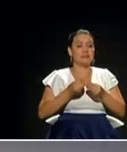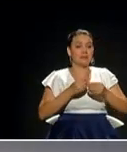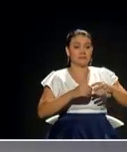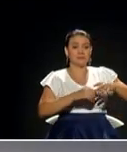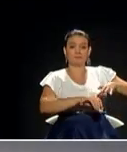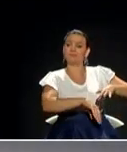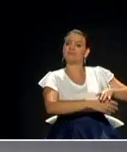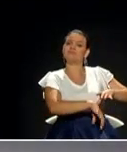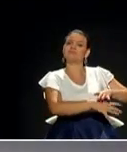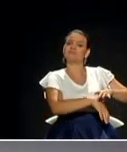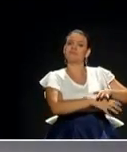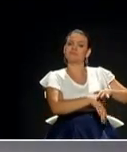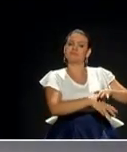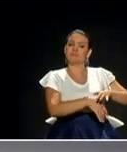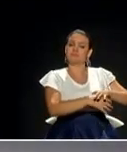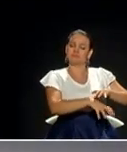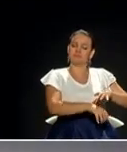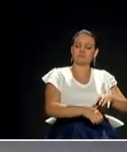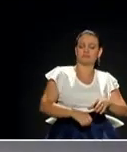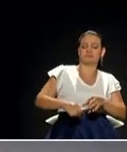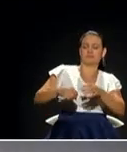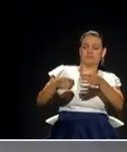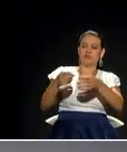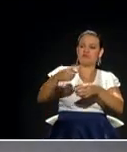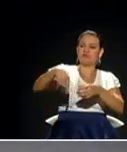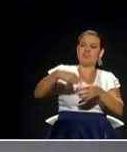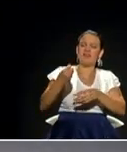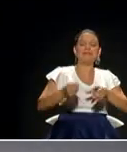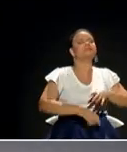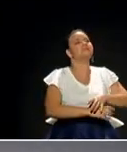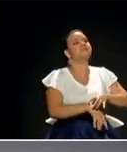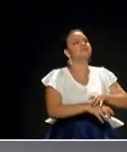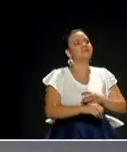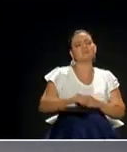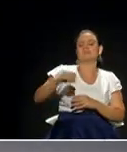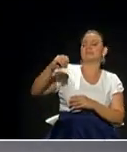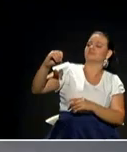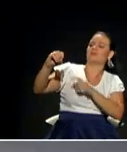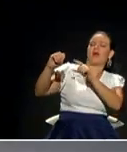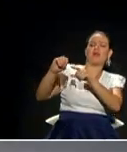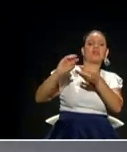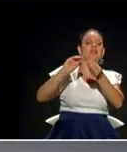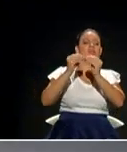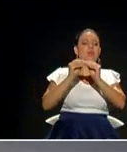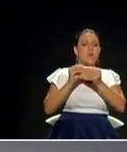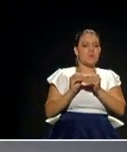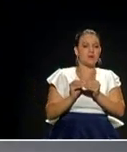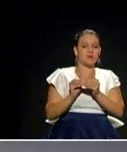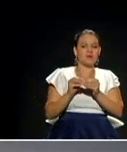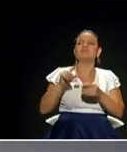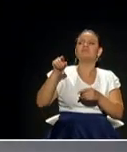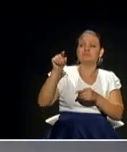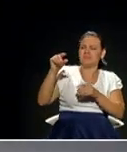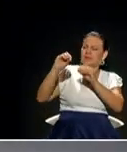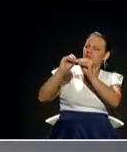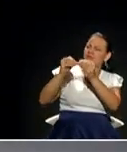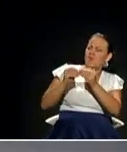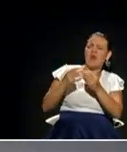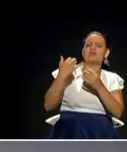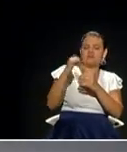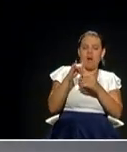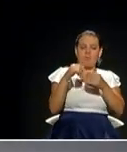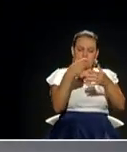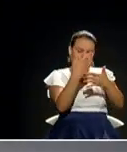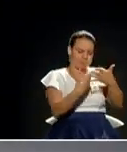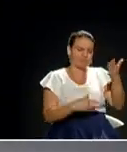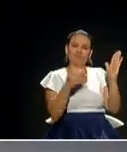producción se va a acercar les va a entregar una bolsa ustedes toman la balota es avaló está indica un número que corresponde a una de las preguntas que ya están aquí